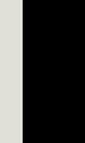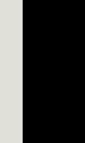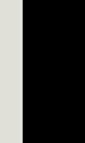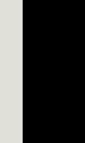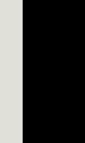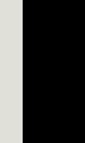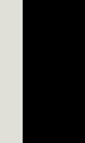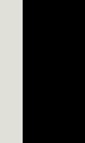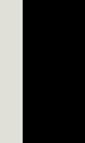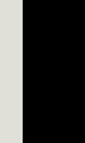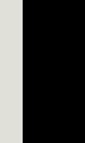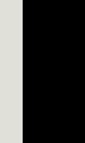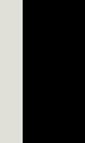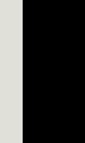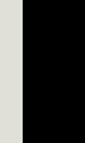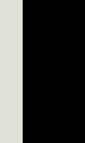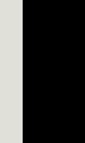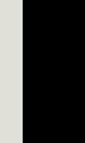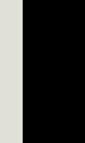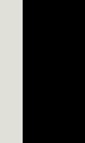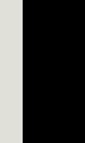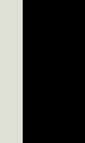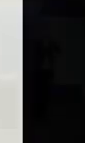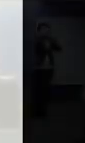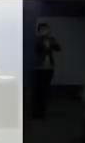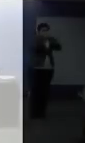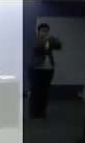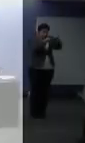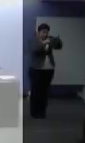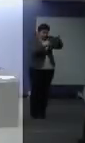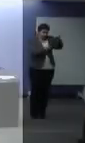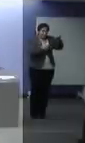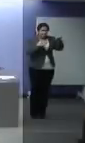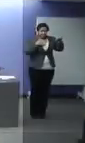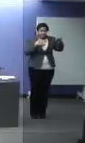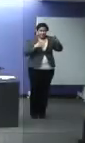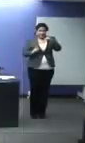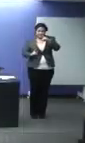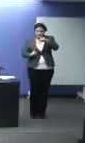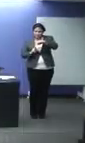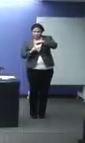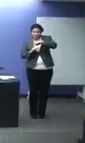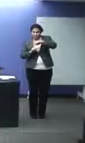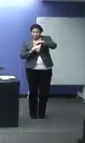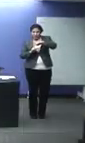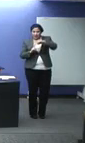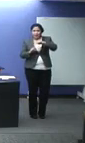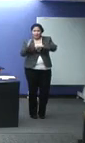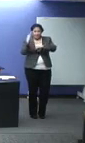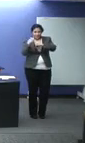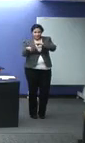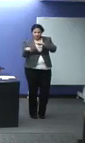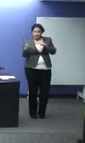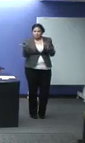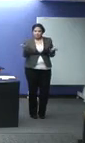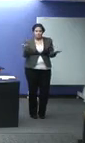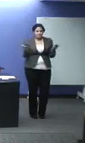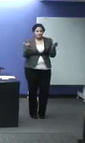elaborar, pues empezar a hacer el estado del arte de mi tesis, empiezo a